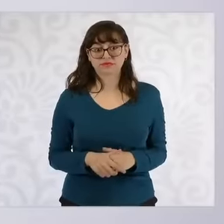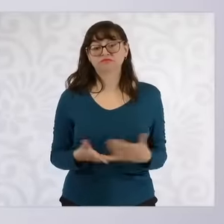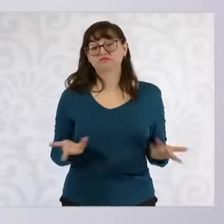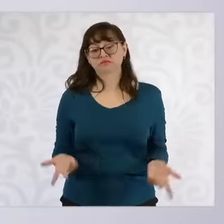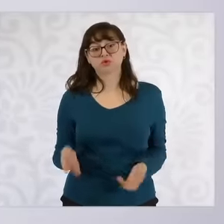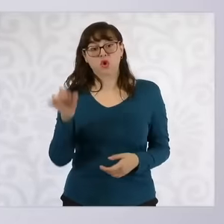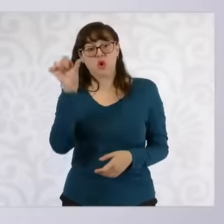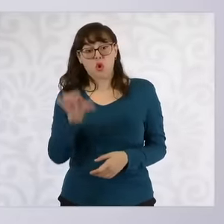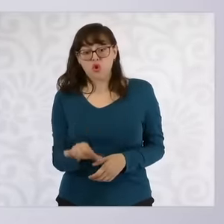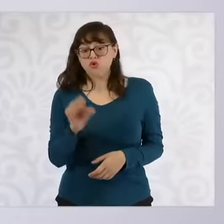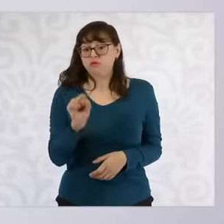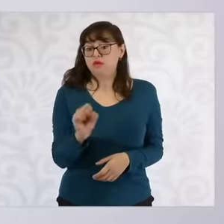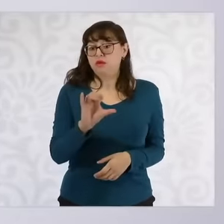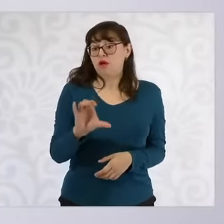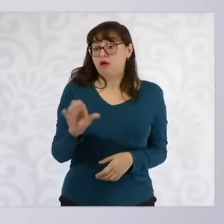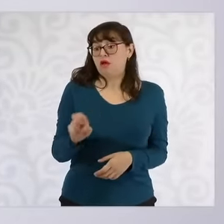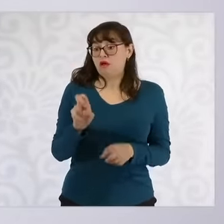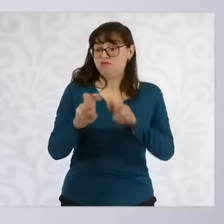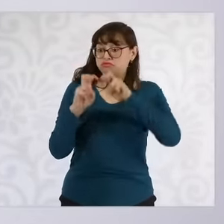Corte.